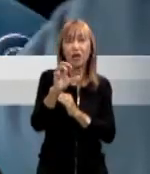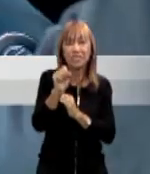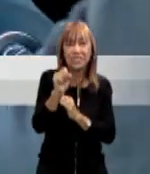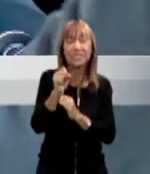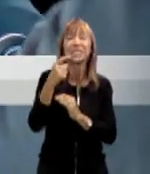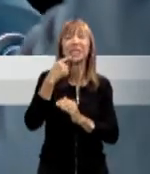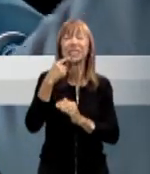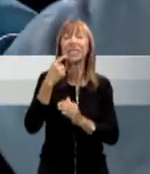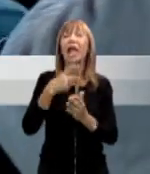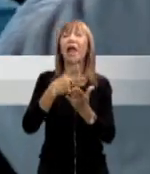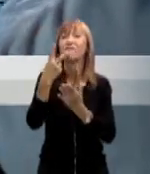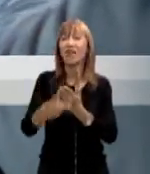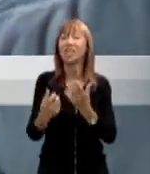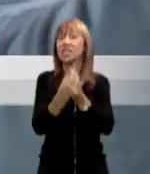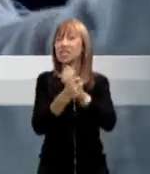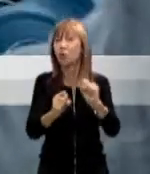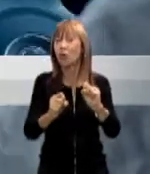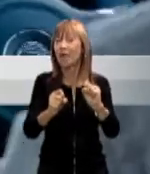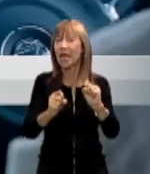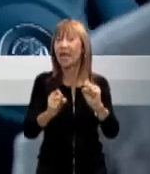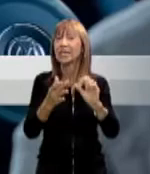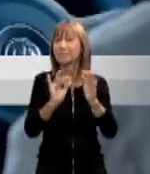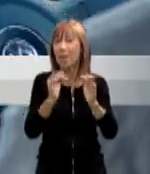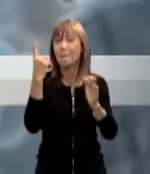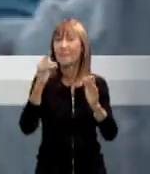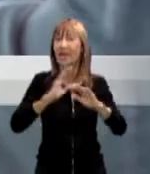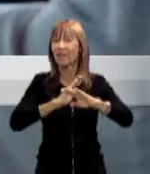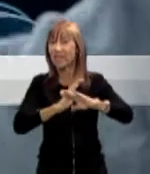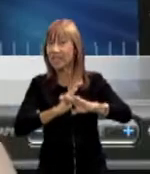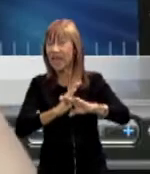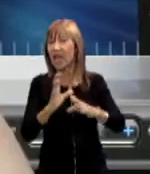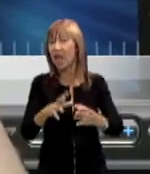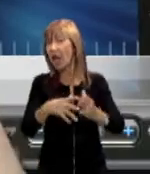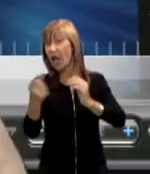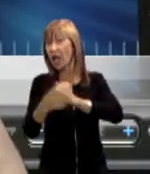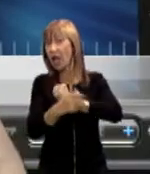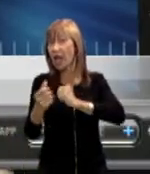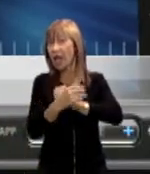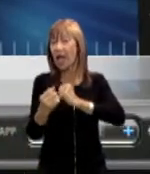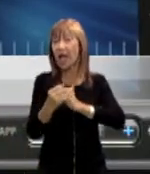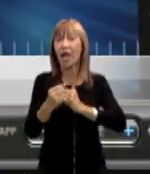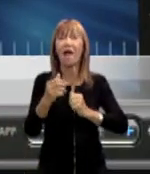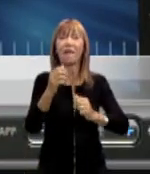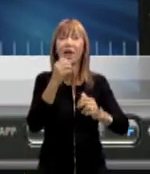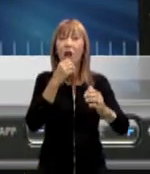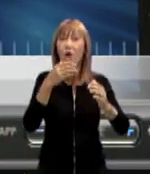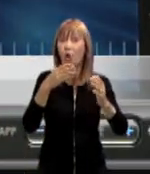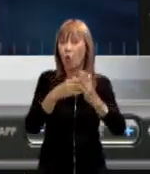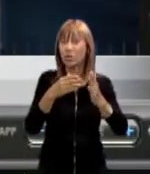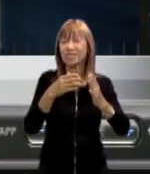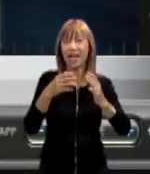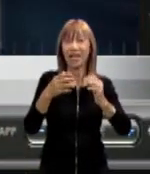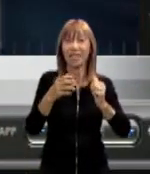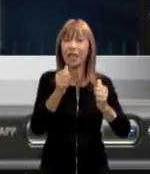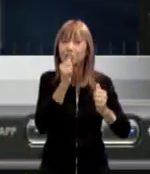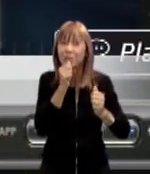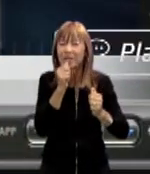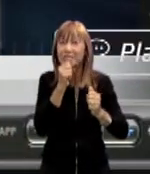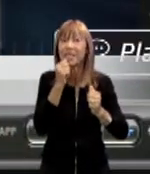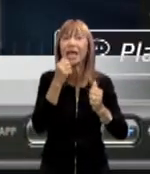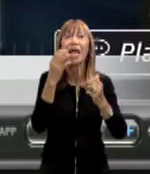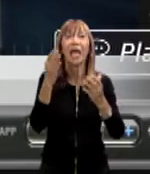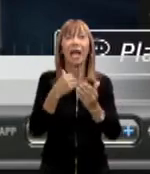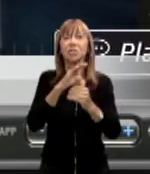hay fallas de seguridad cibernética para evitar la piratería y las violaciones a la intimidad. Casi todos los autos en el mercado